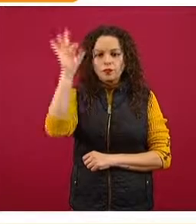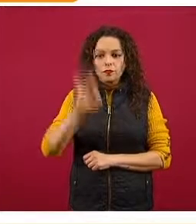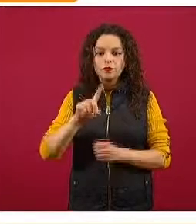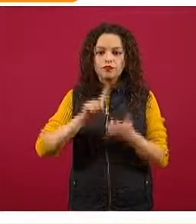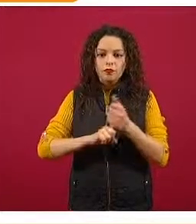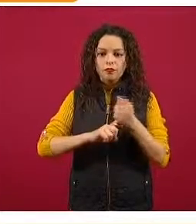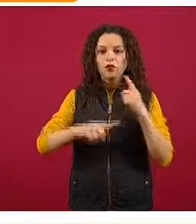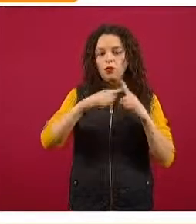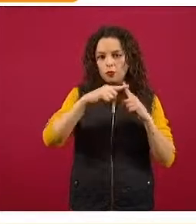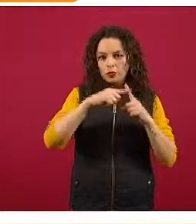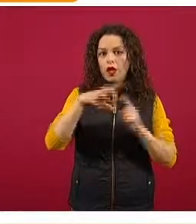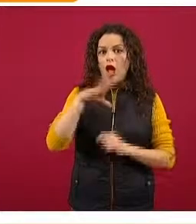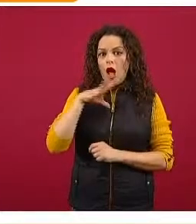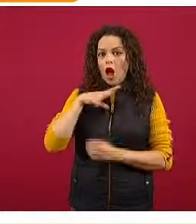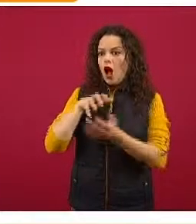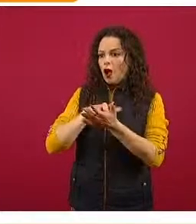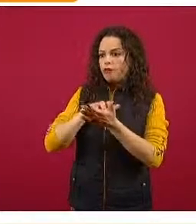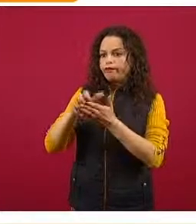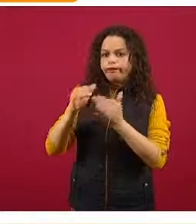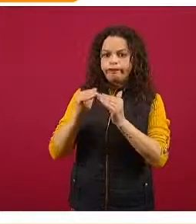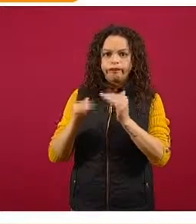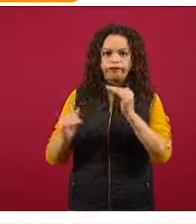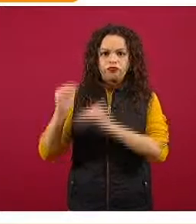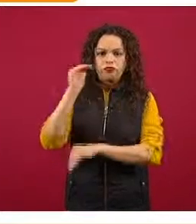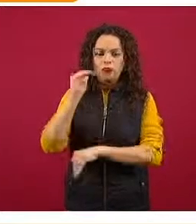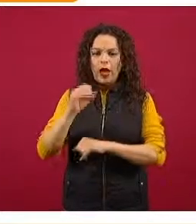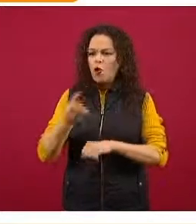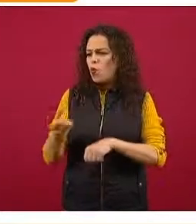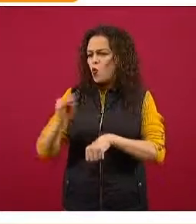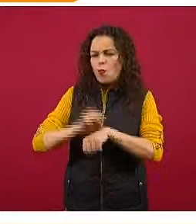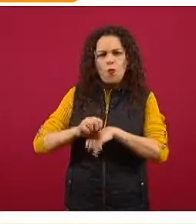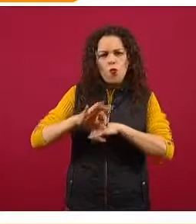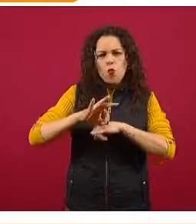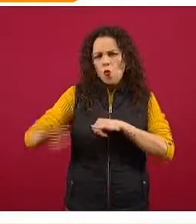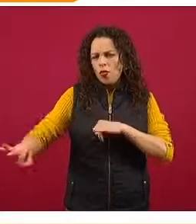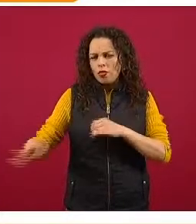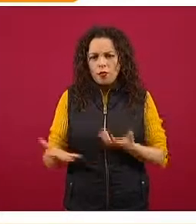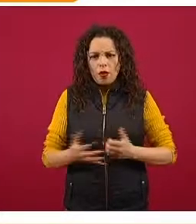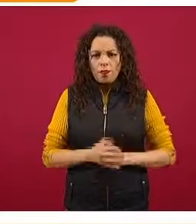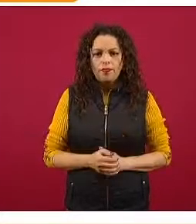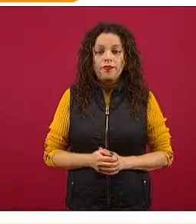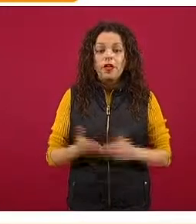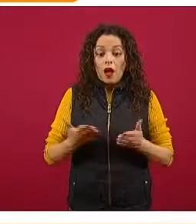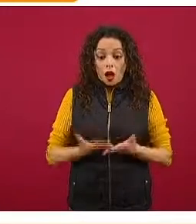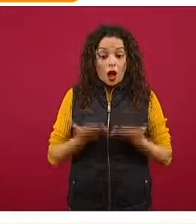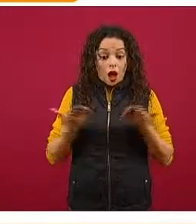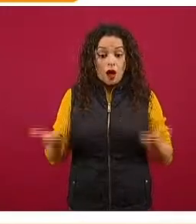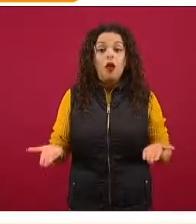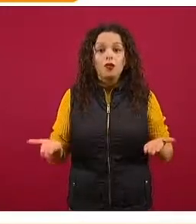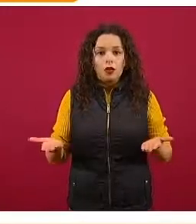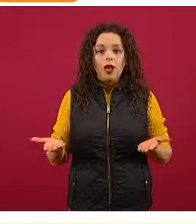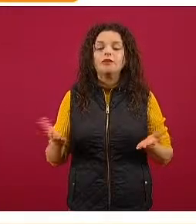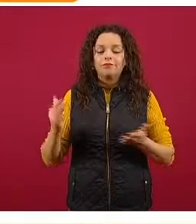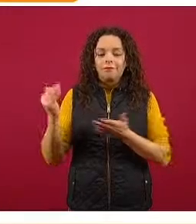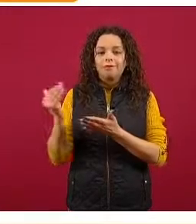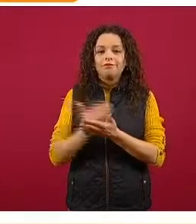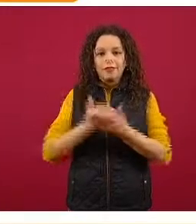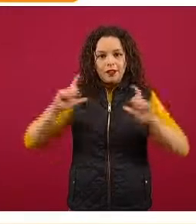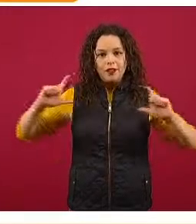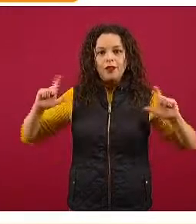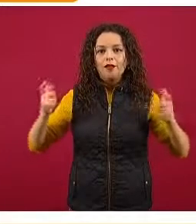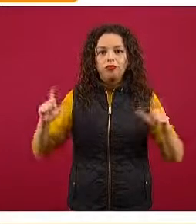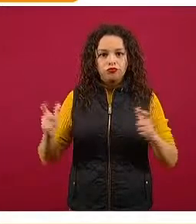positividad. Tuvimos un incremento en la positividad en las últimas semanas y actualmente va en descenso de la última